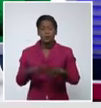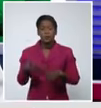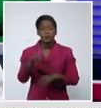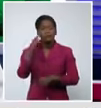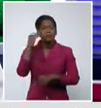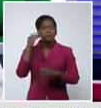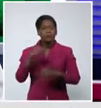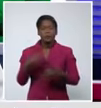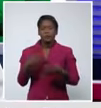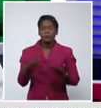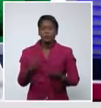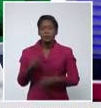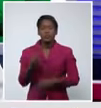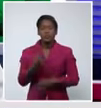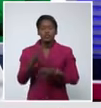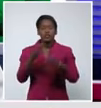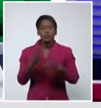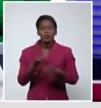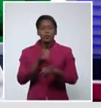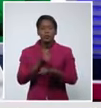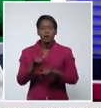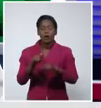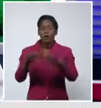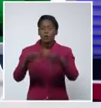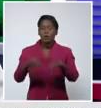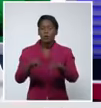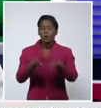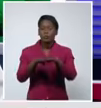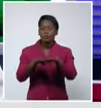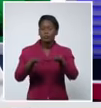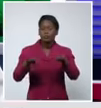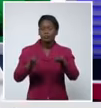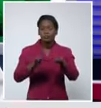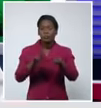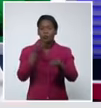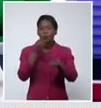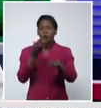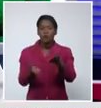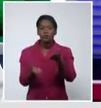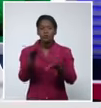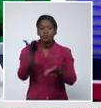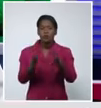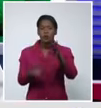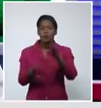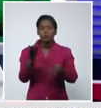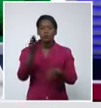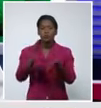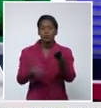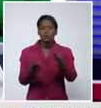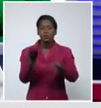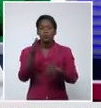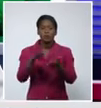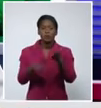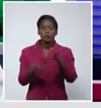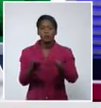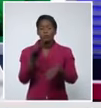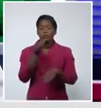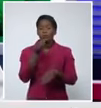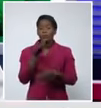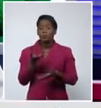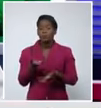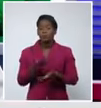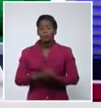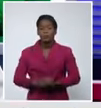no siempre tiene estabilidad y por lo tanto se incrementa, disminuye. Esto hace que ya